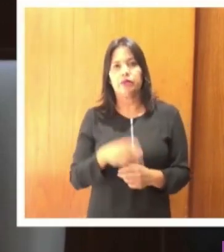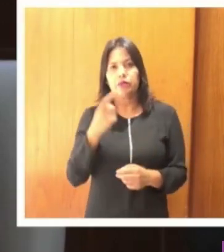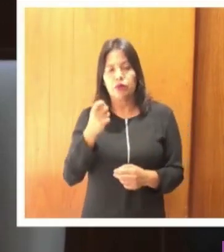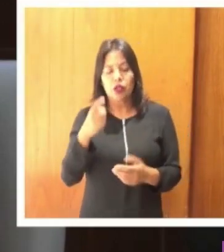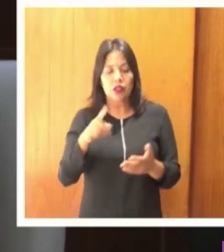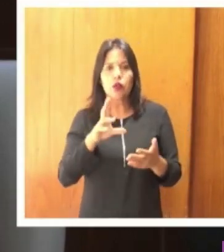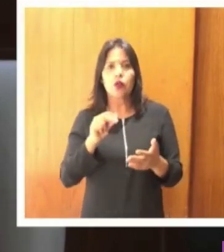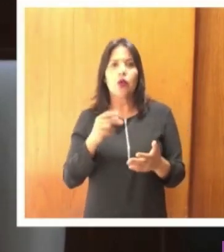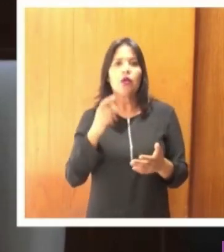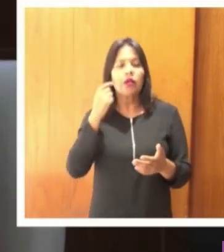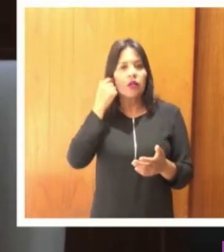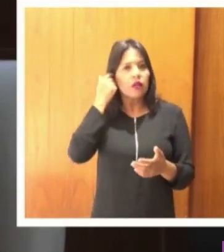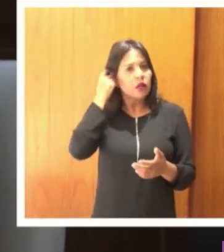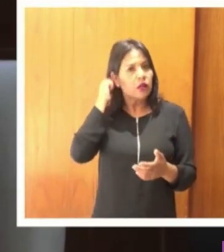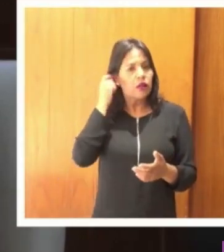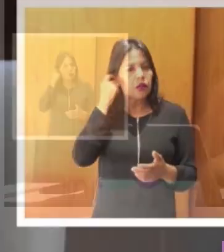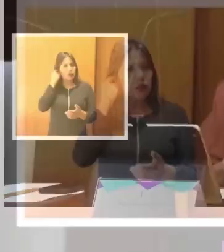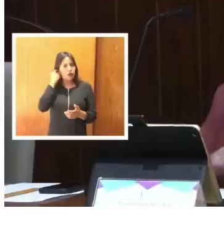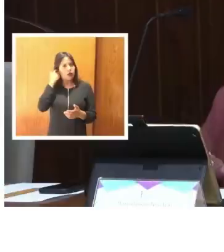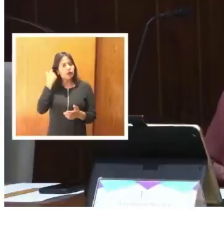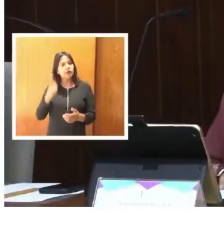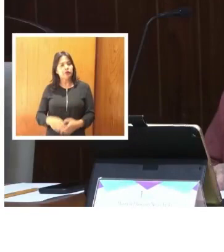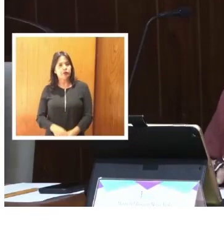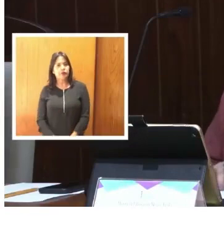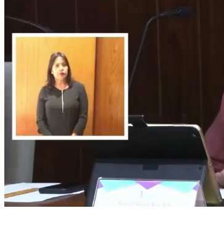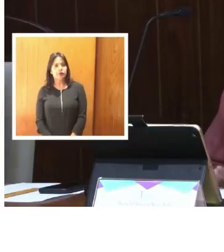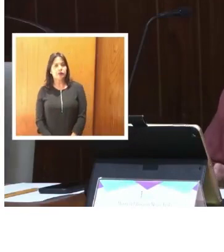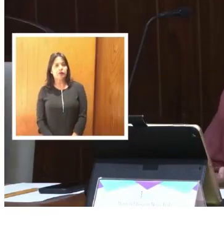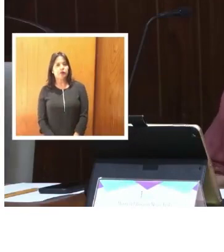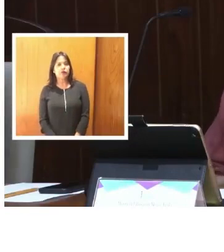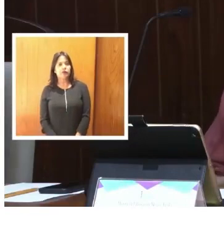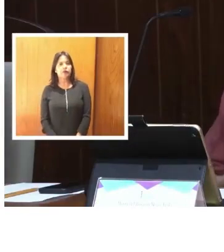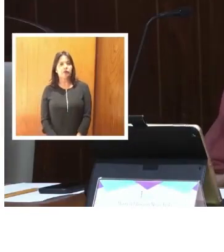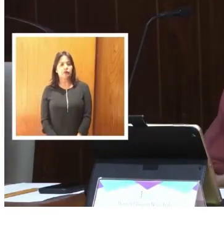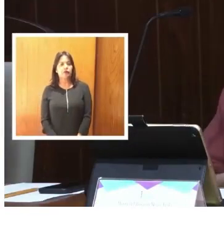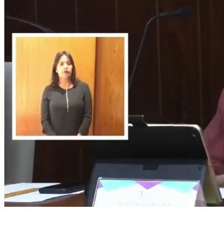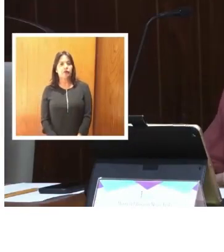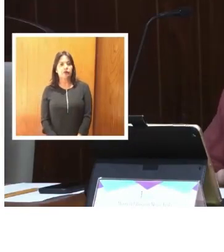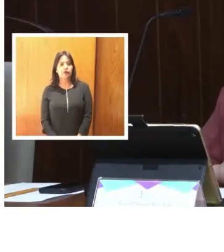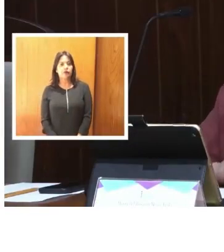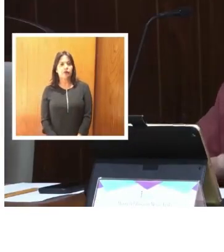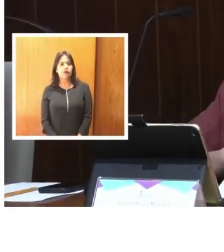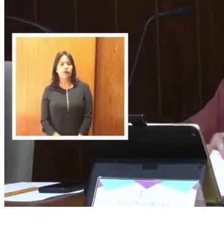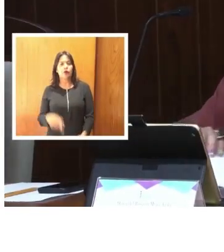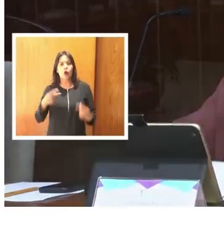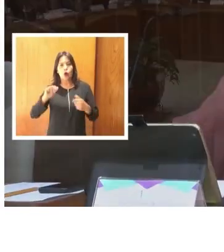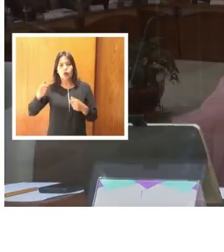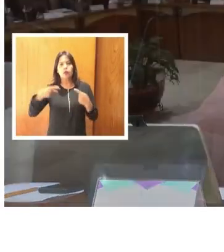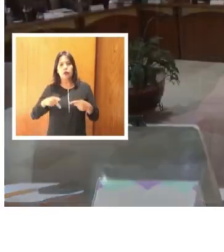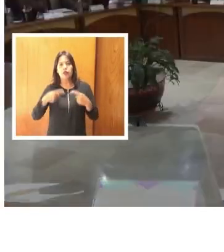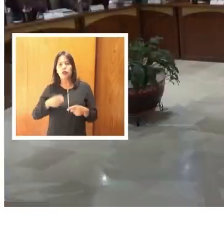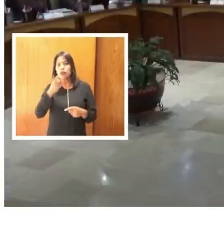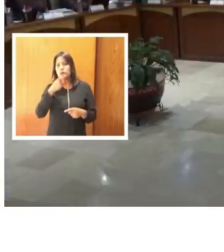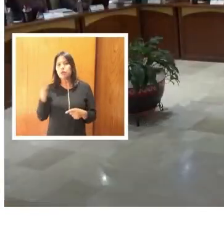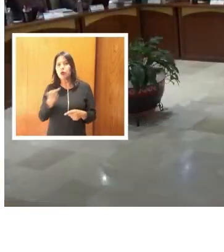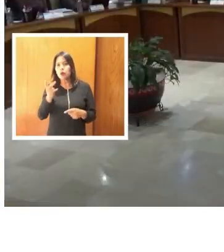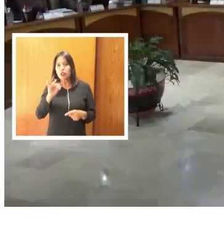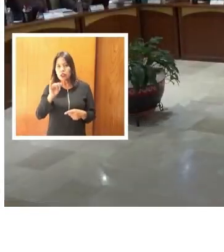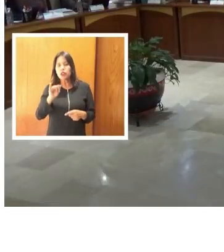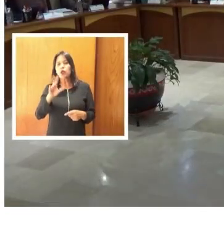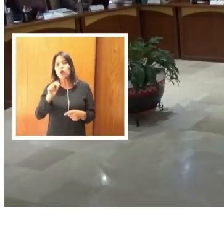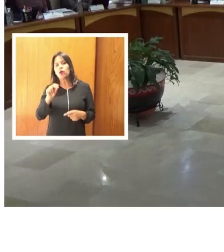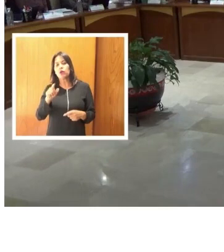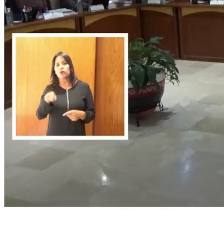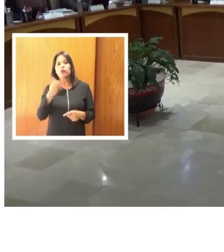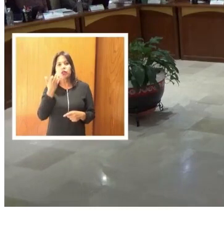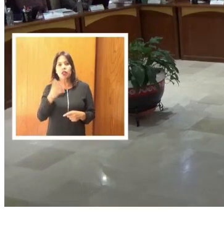cuentas. Es cuanto, señor secretario. Gracias, comisionada. Comisionada Morales Martínez. A favor de los proyectos listados en este bloque, señor